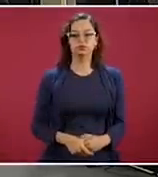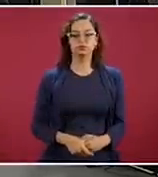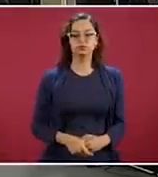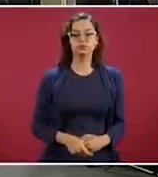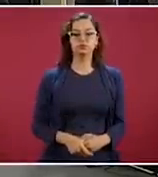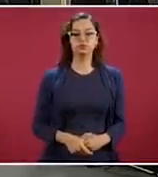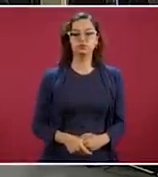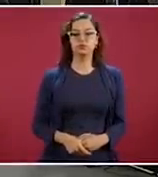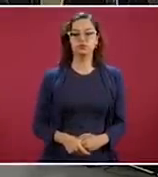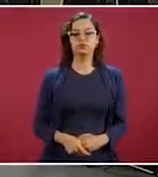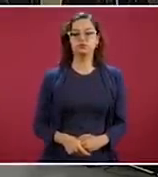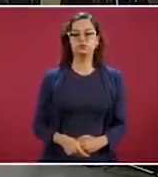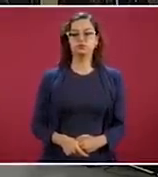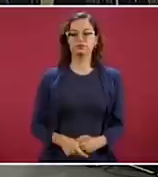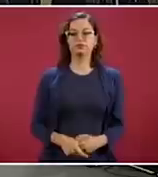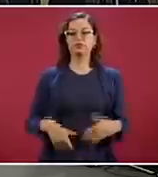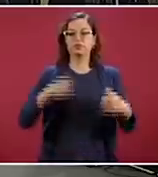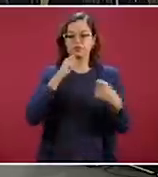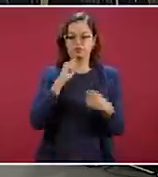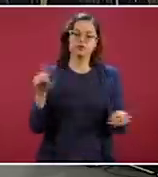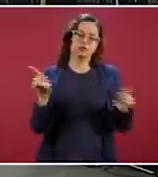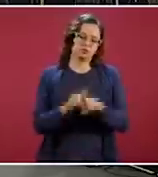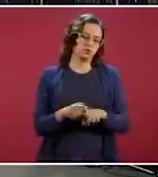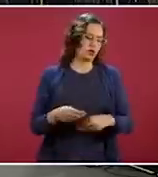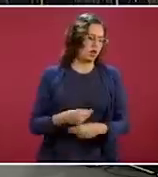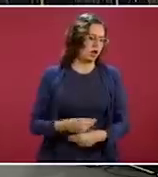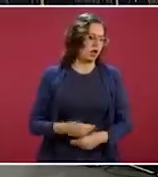Y desde luego la banca de desarrollo,